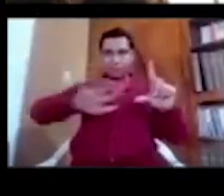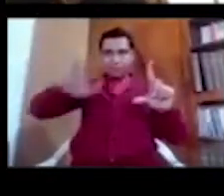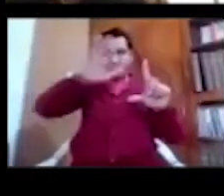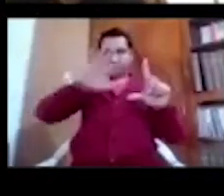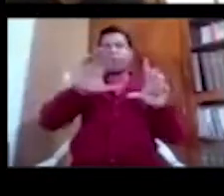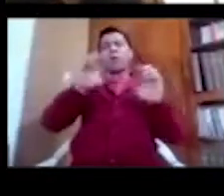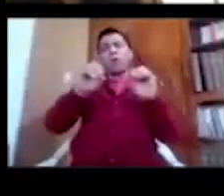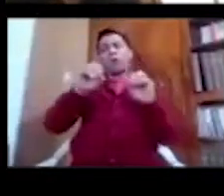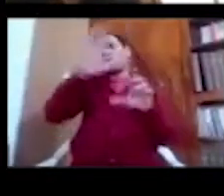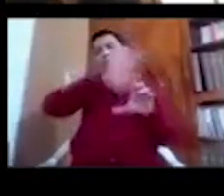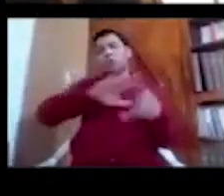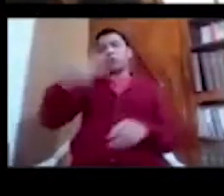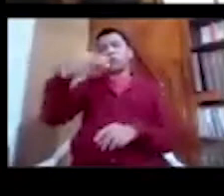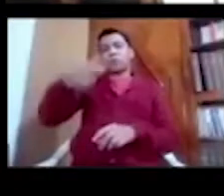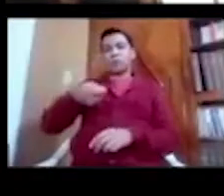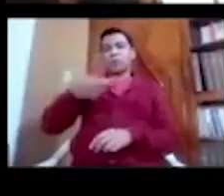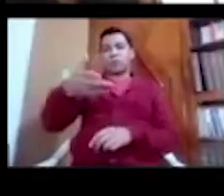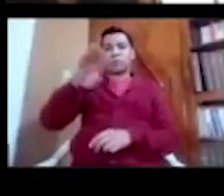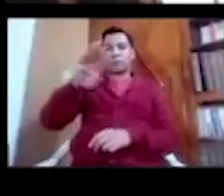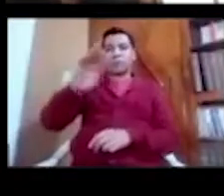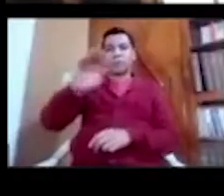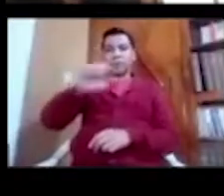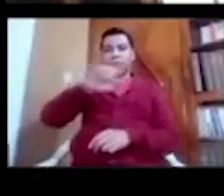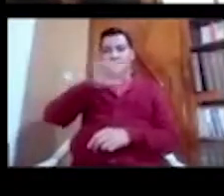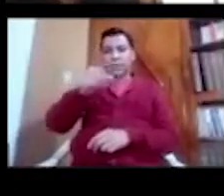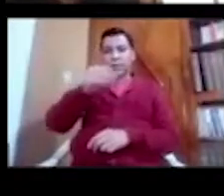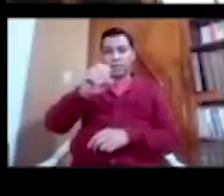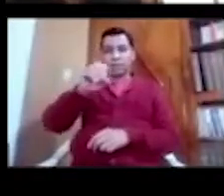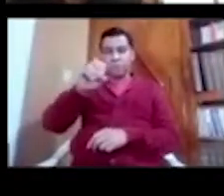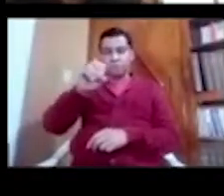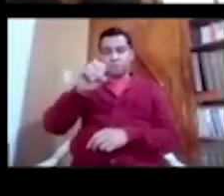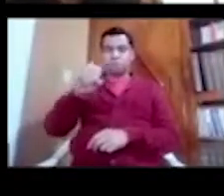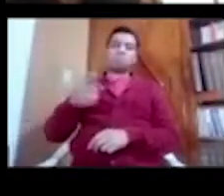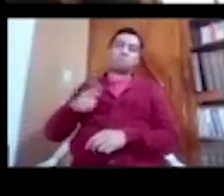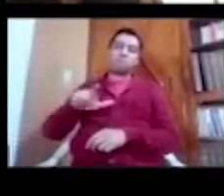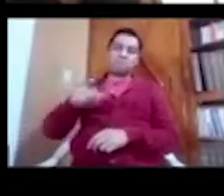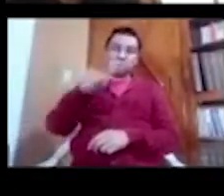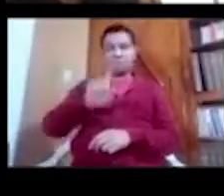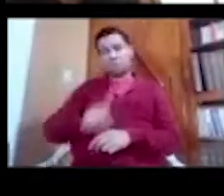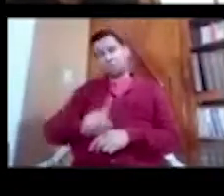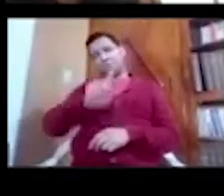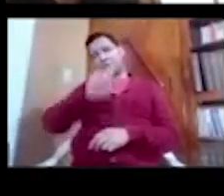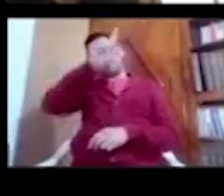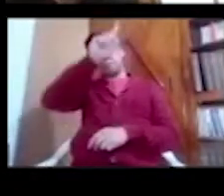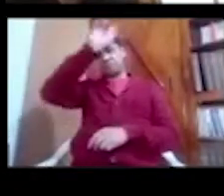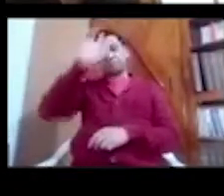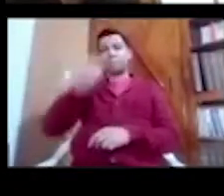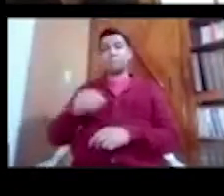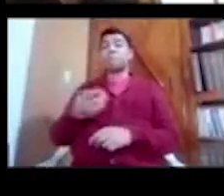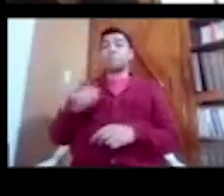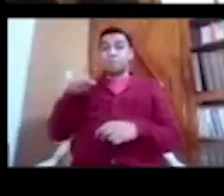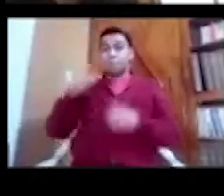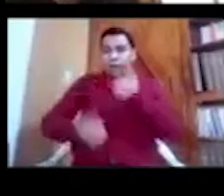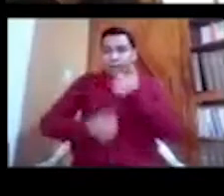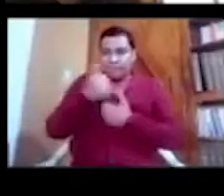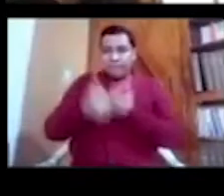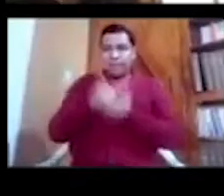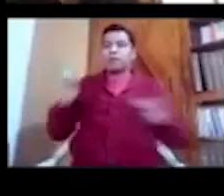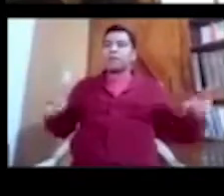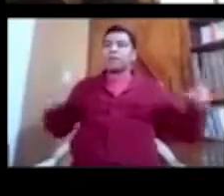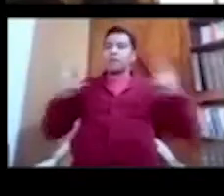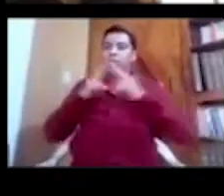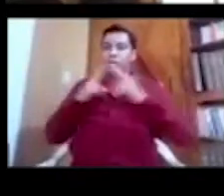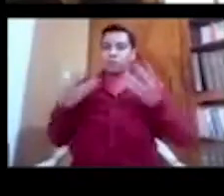hay semejanzas en la manera de enfrentar desafíos ante la vida, ante la muerte, ante la religión, ante